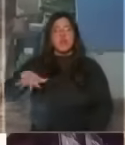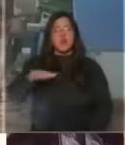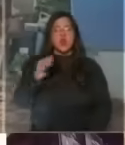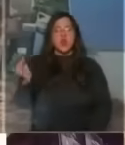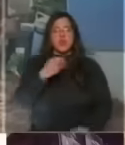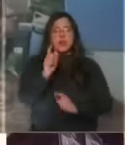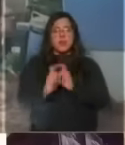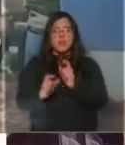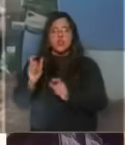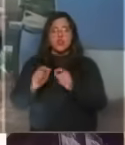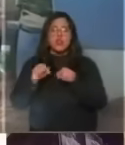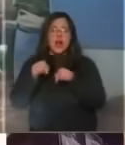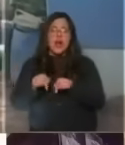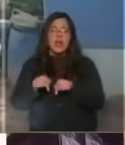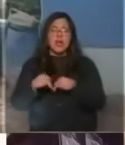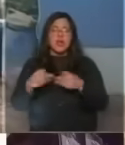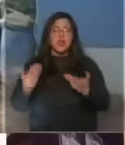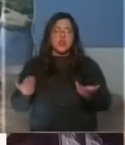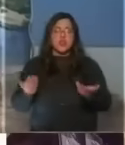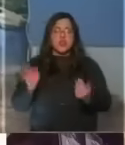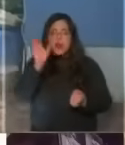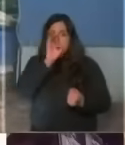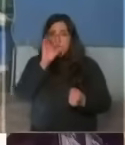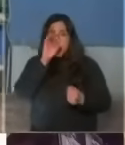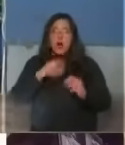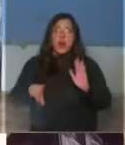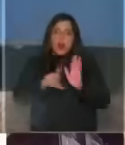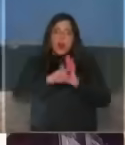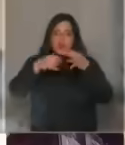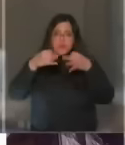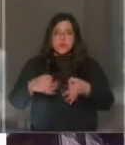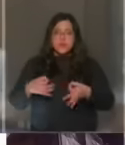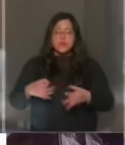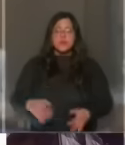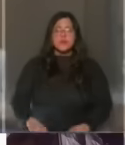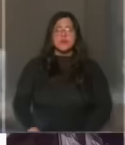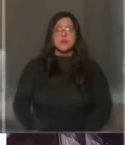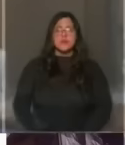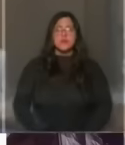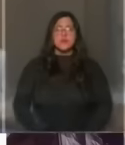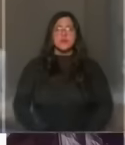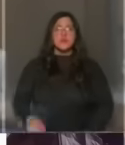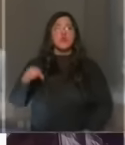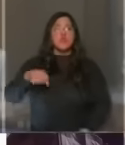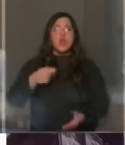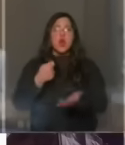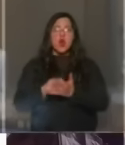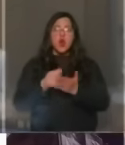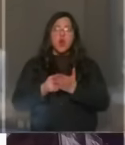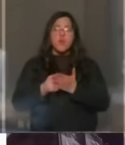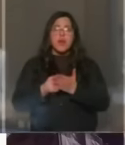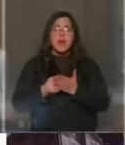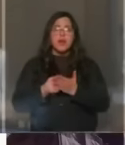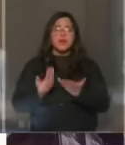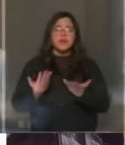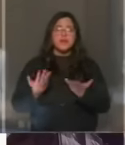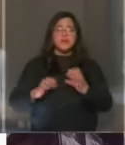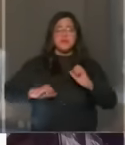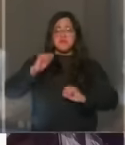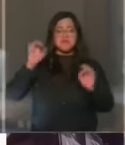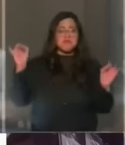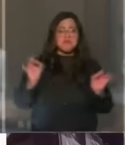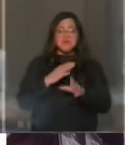vecinos Por lo pronto buscan regularizar hoy día compraron una inmobiliaria que solo le interesó